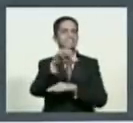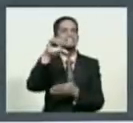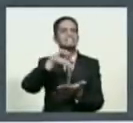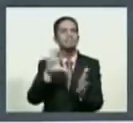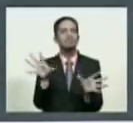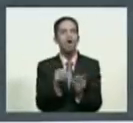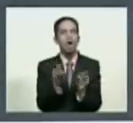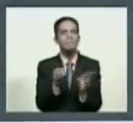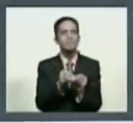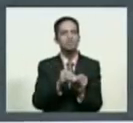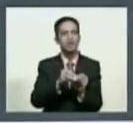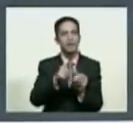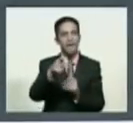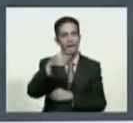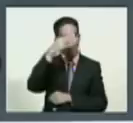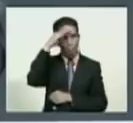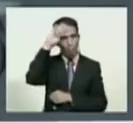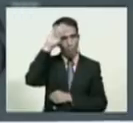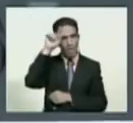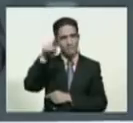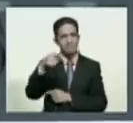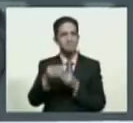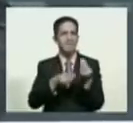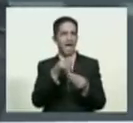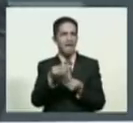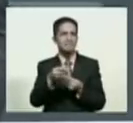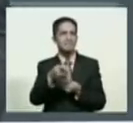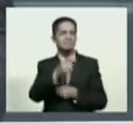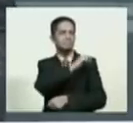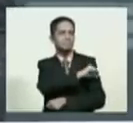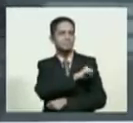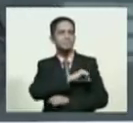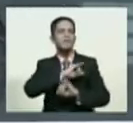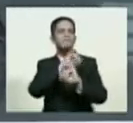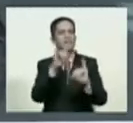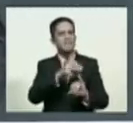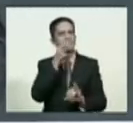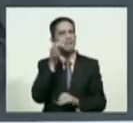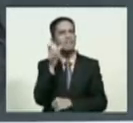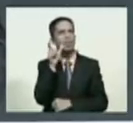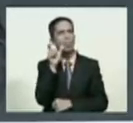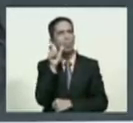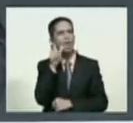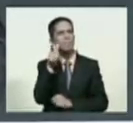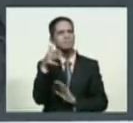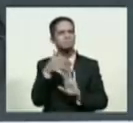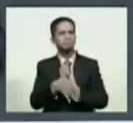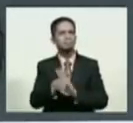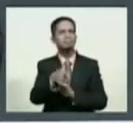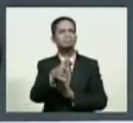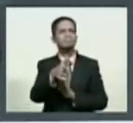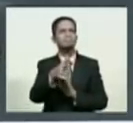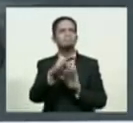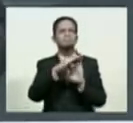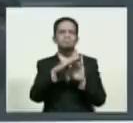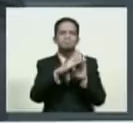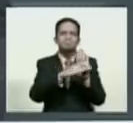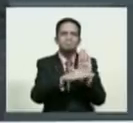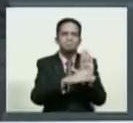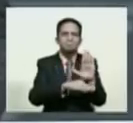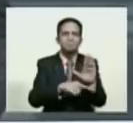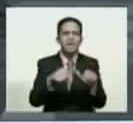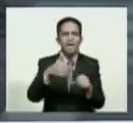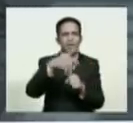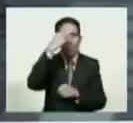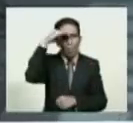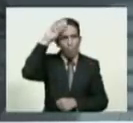La Habana, donde se realiza la reunión del Foro de Sao Paulo. Carlos, feliz tarde. Cuéntanos todos los detalles de lo que ha sido esta agenda bastante movida en La